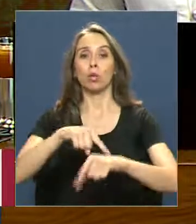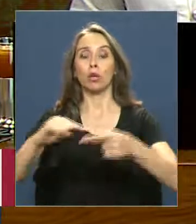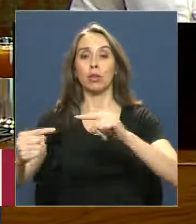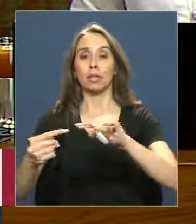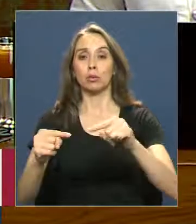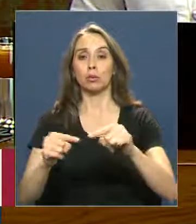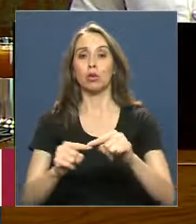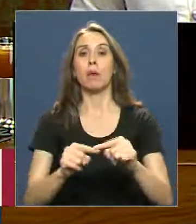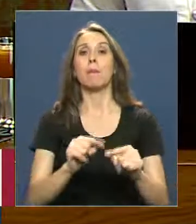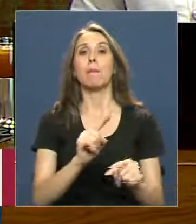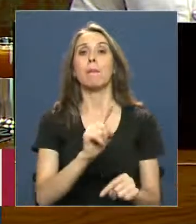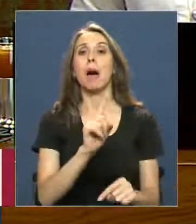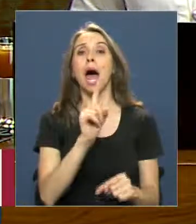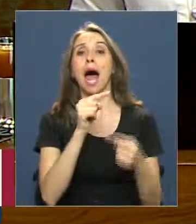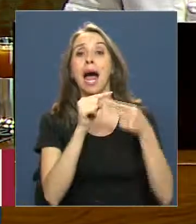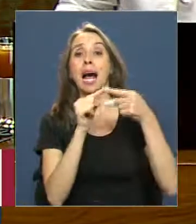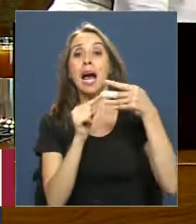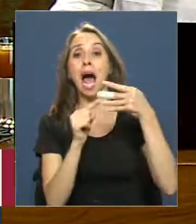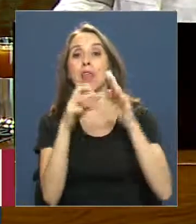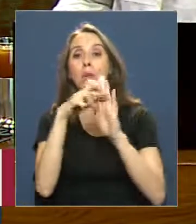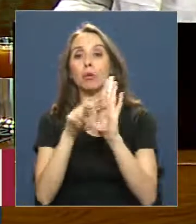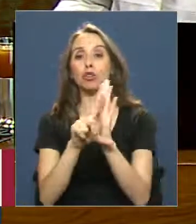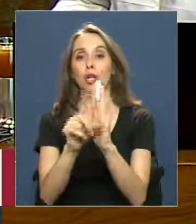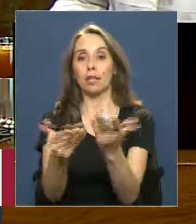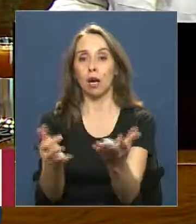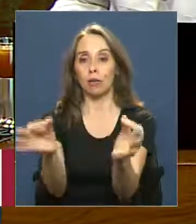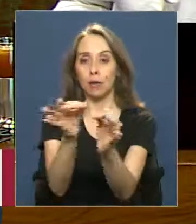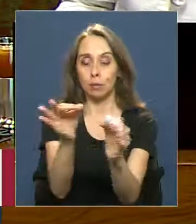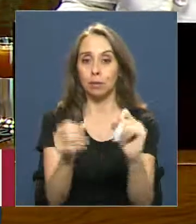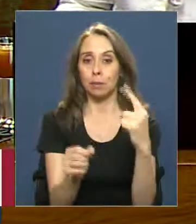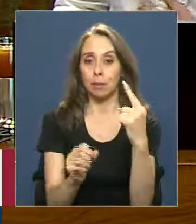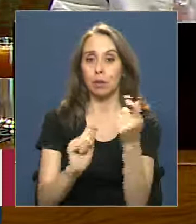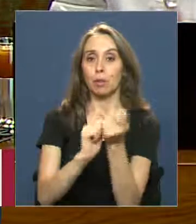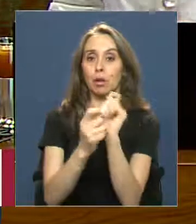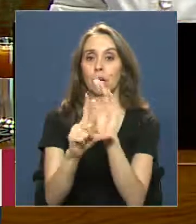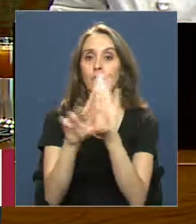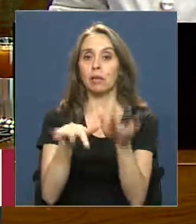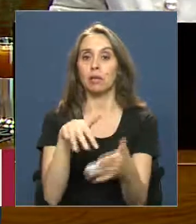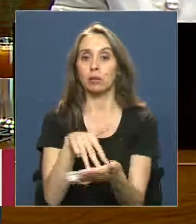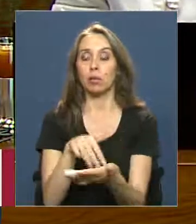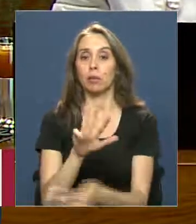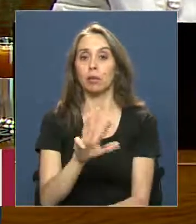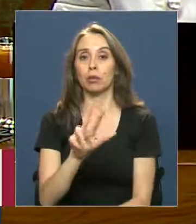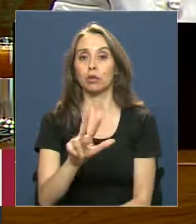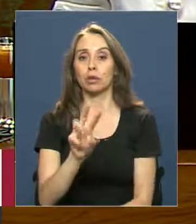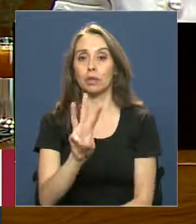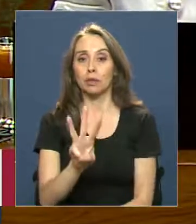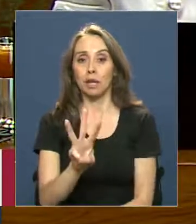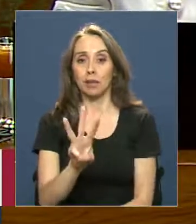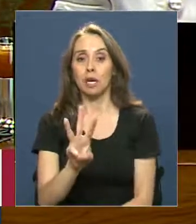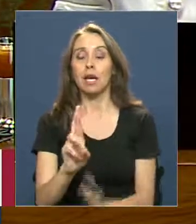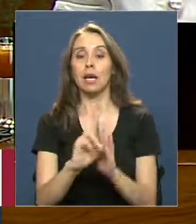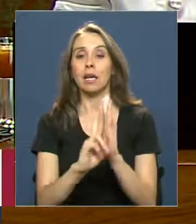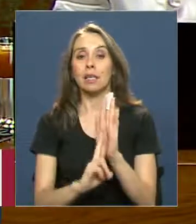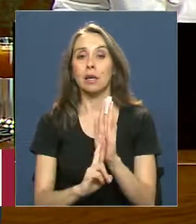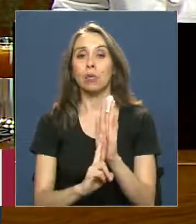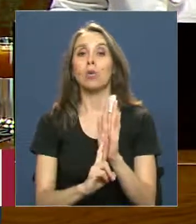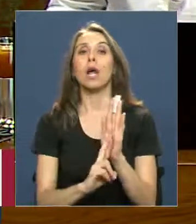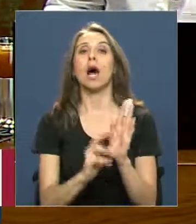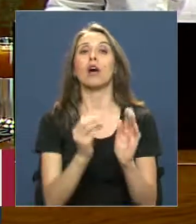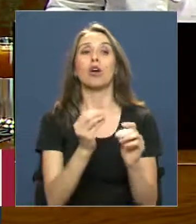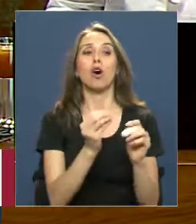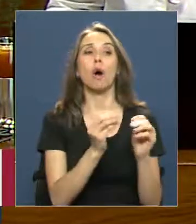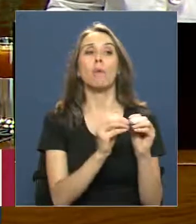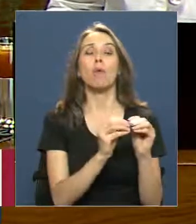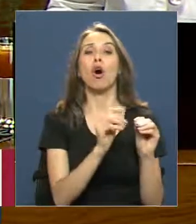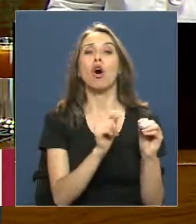para cada uno de los siguientes proyectos de ley. El que modifica la ley 19.983, que regula la transferencia y otorga